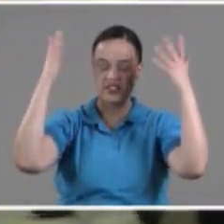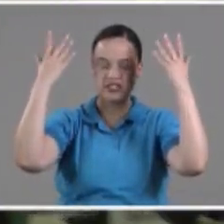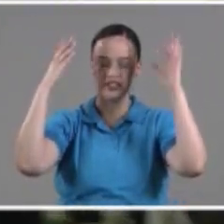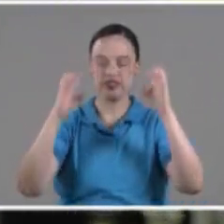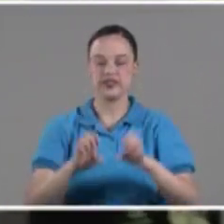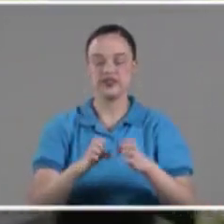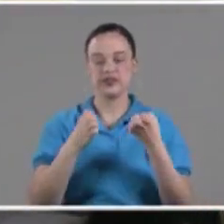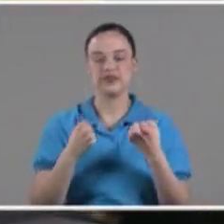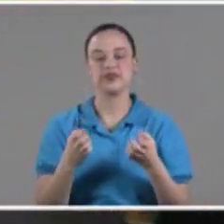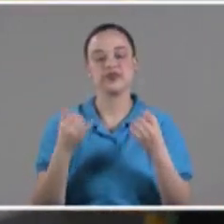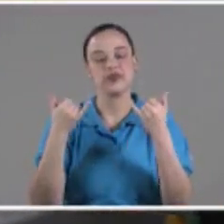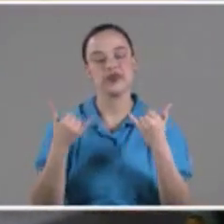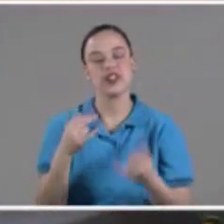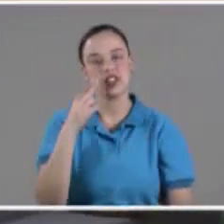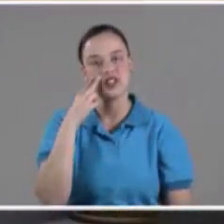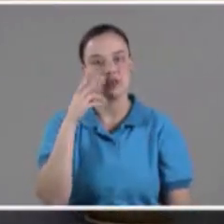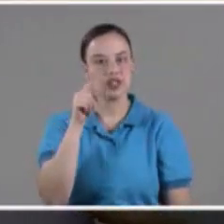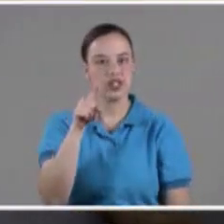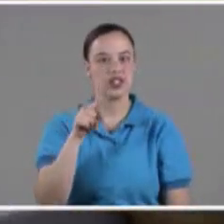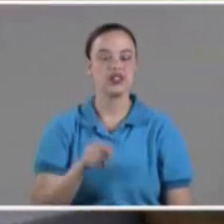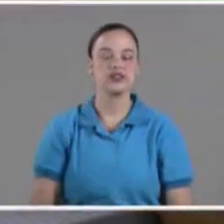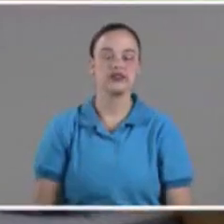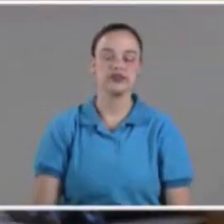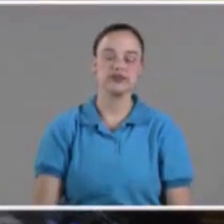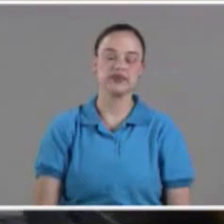Entonces ahora vemos ahí